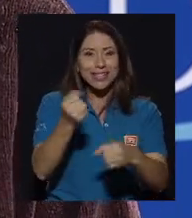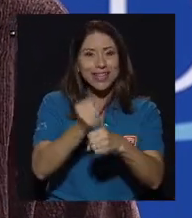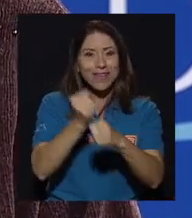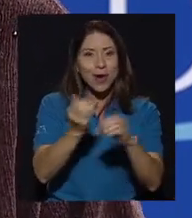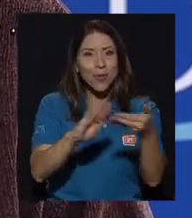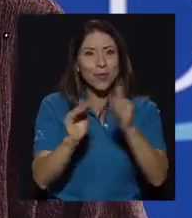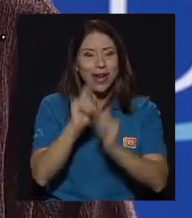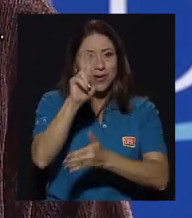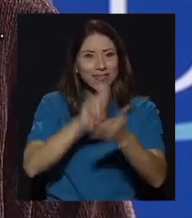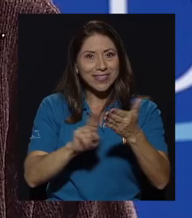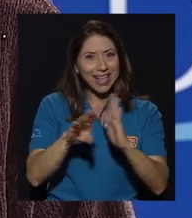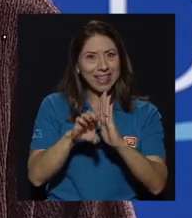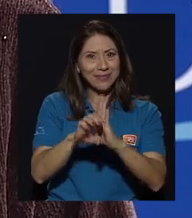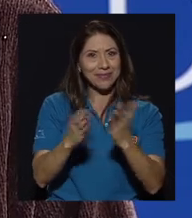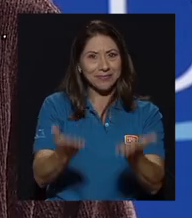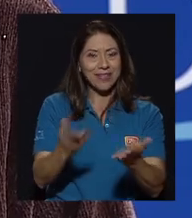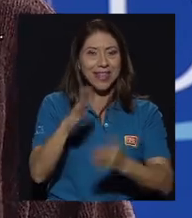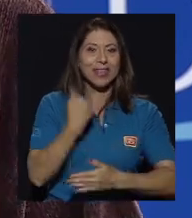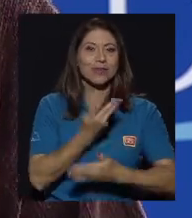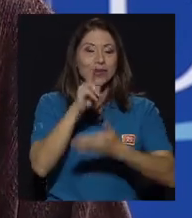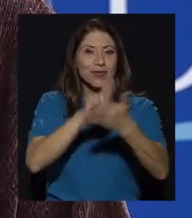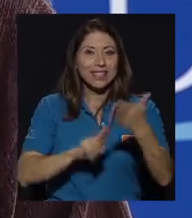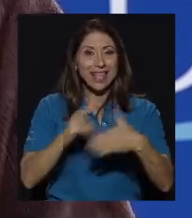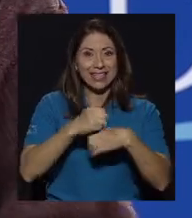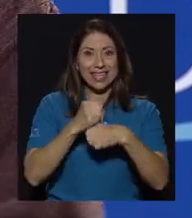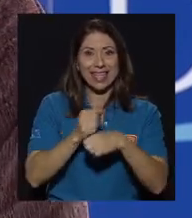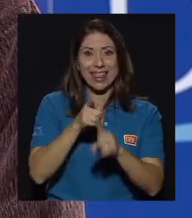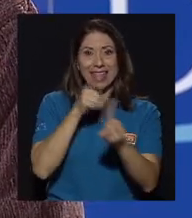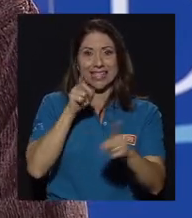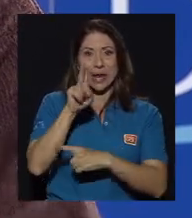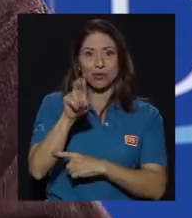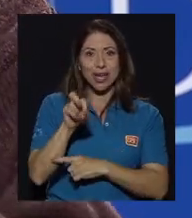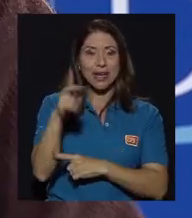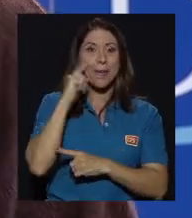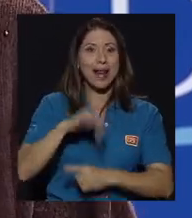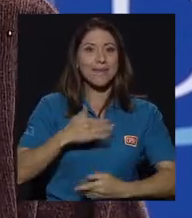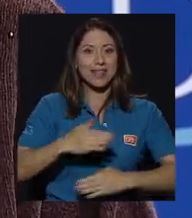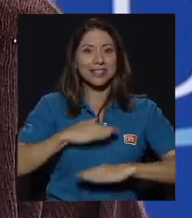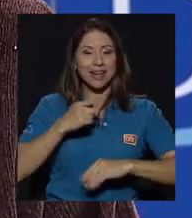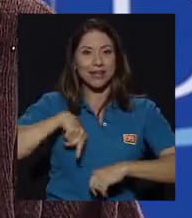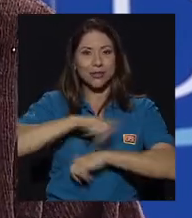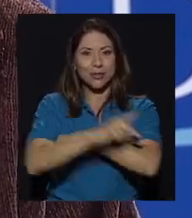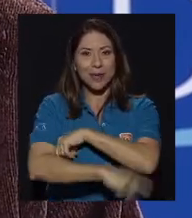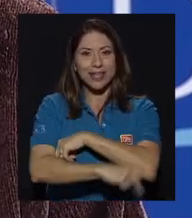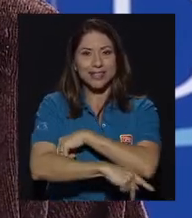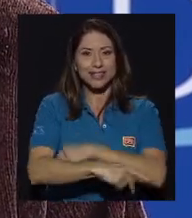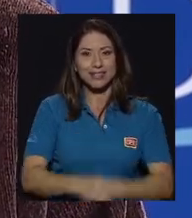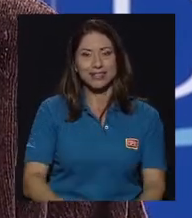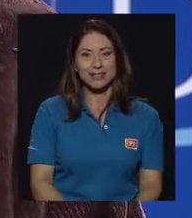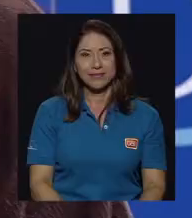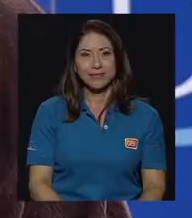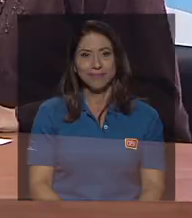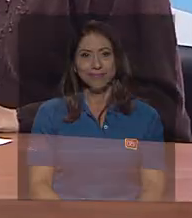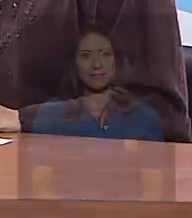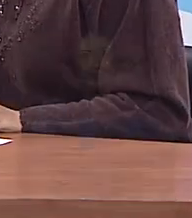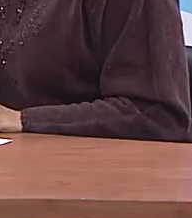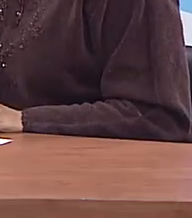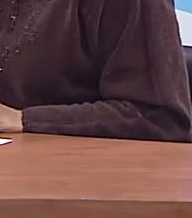es el trabajo comunal universitario de nuestra universidad que se genera desde la ugr para el bienestar de nuestro país